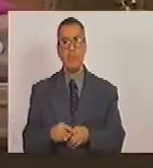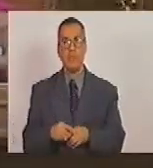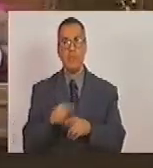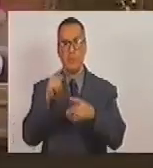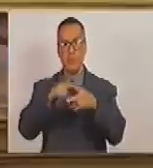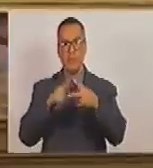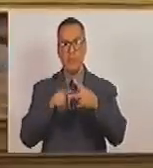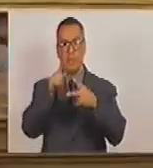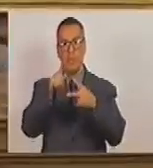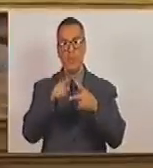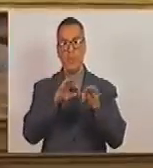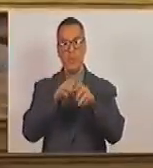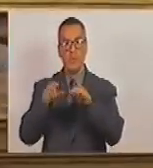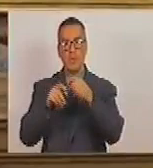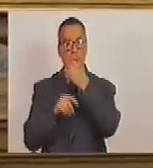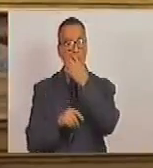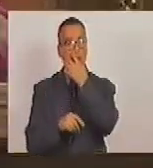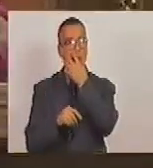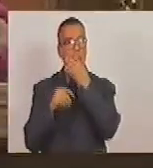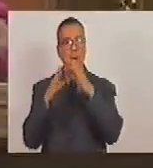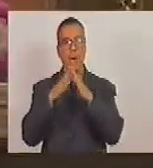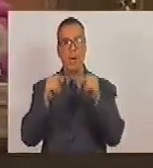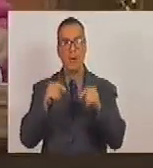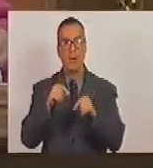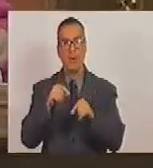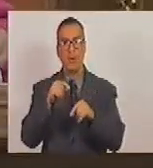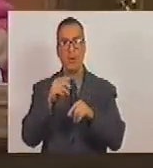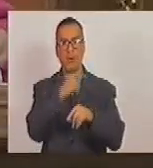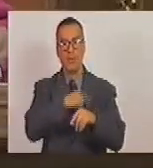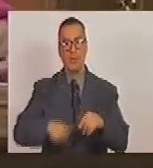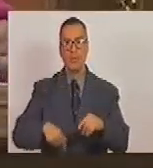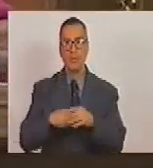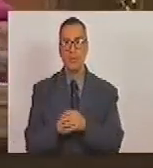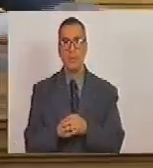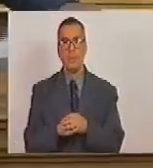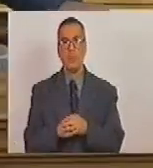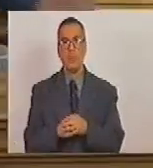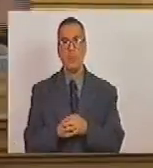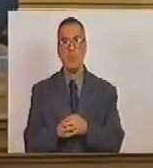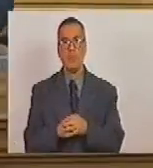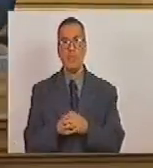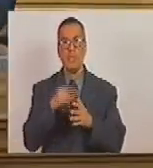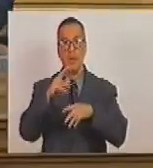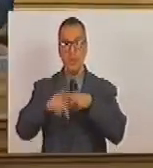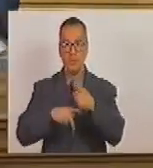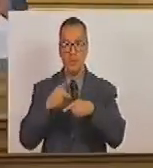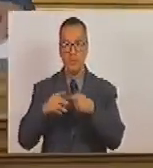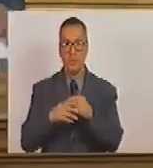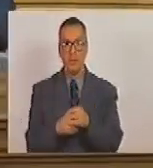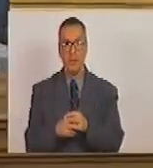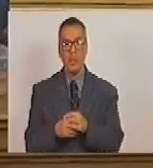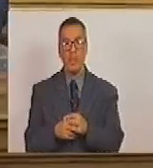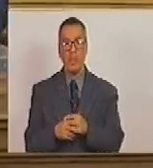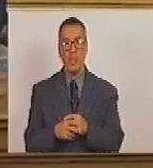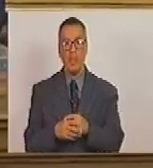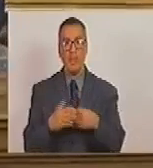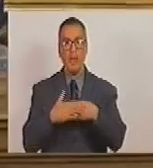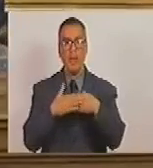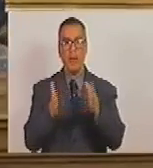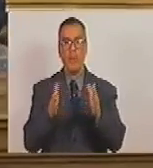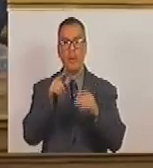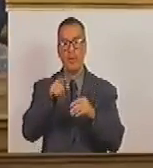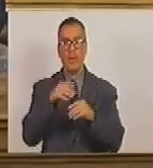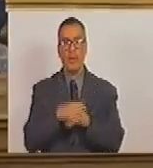Siguiente punto de la cuenta, señora secretaria. Es todo de la cuenta, presidente. Muy bien. Vamos a proceder a abrir un